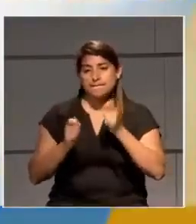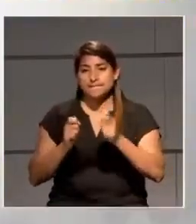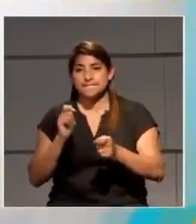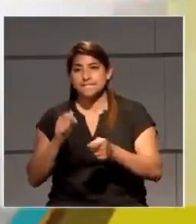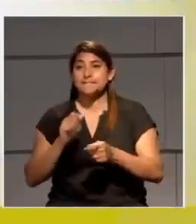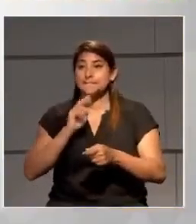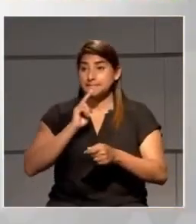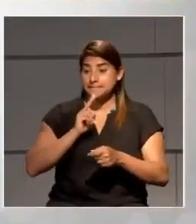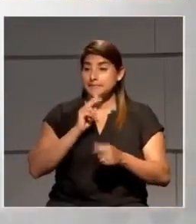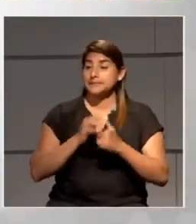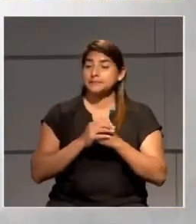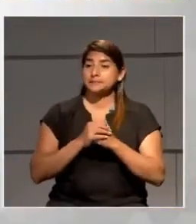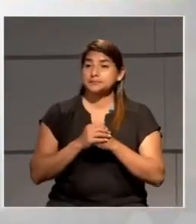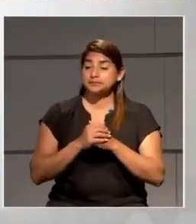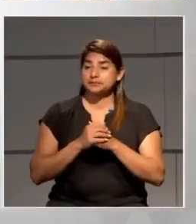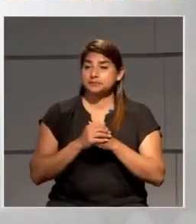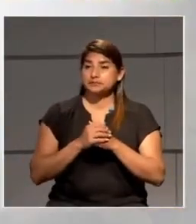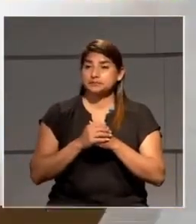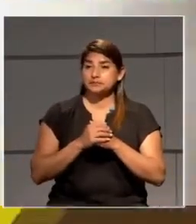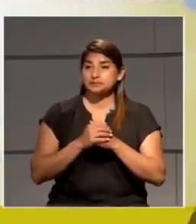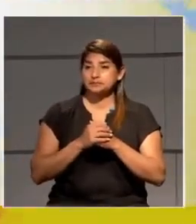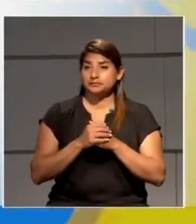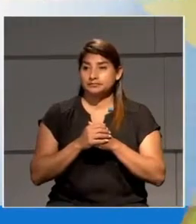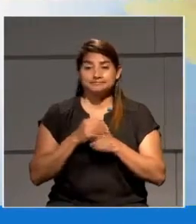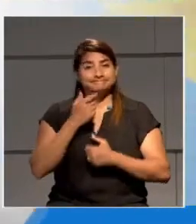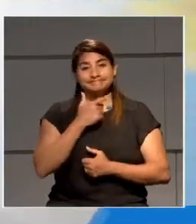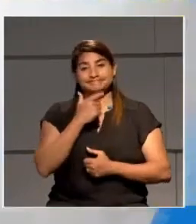Plug. ¡Me encanta!